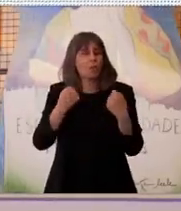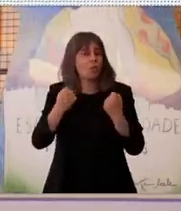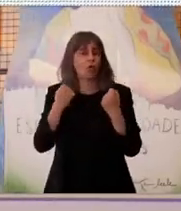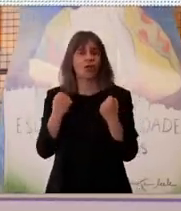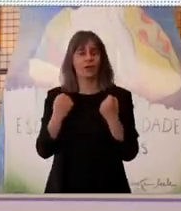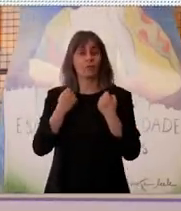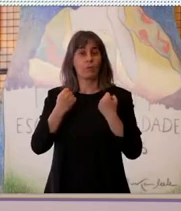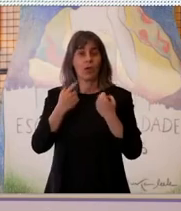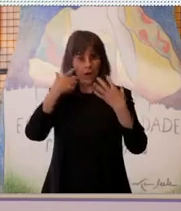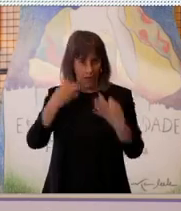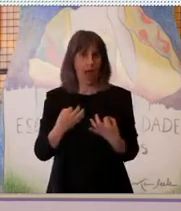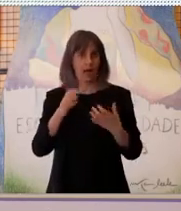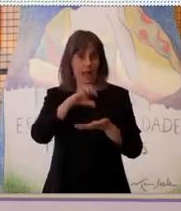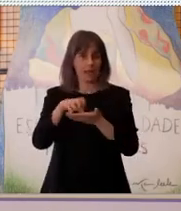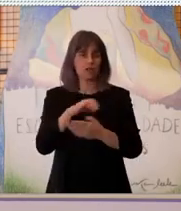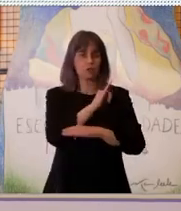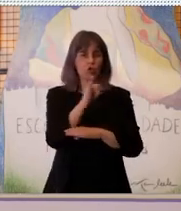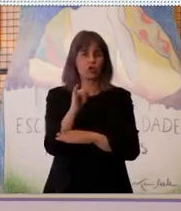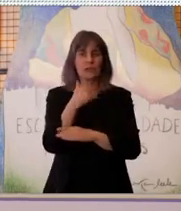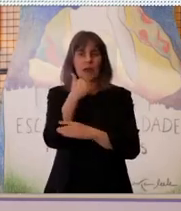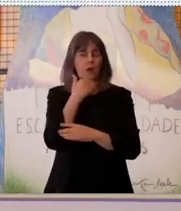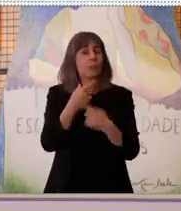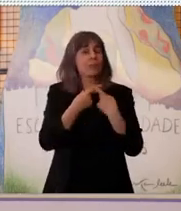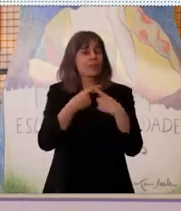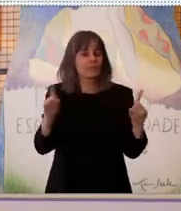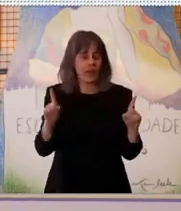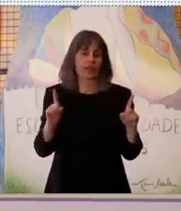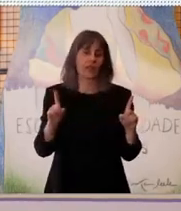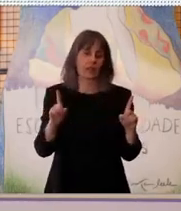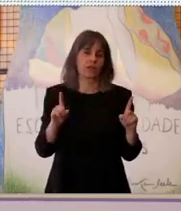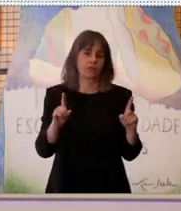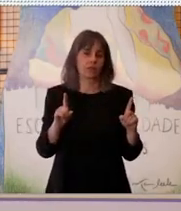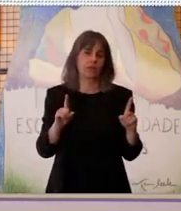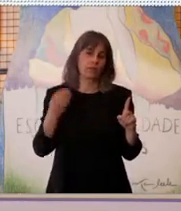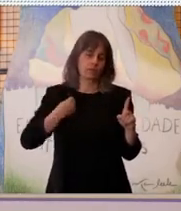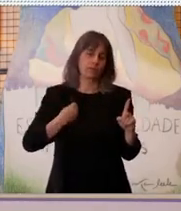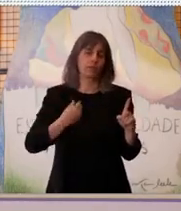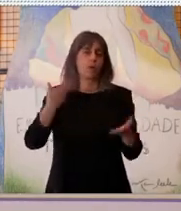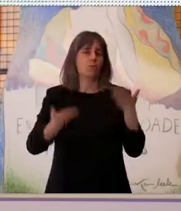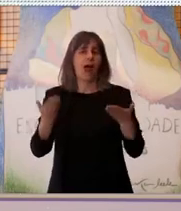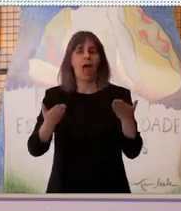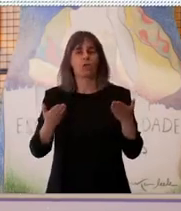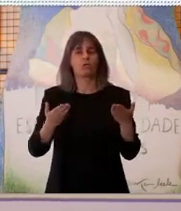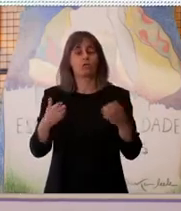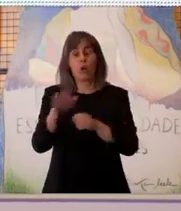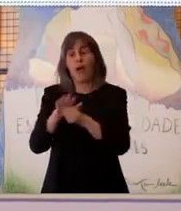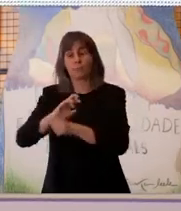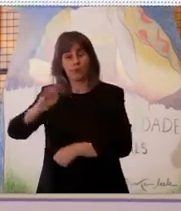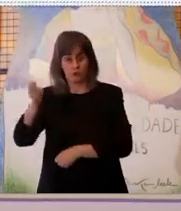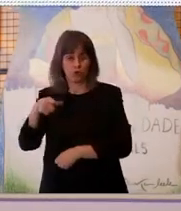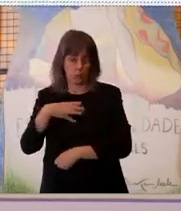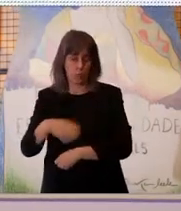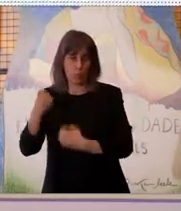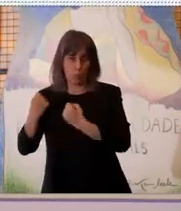real el poder en las instituciones Bueno un poco diferente de otra de otras maneras o de otros lugares donde se puede ejercer también el poder